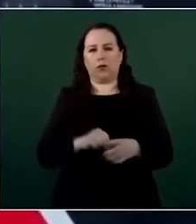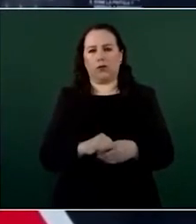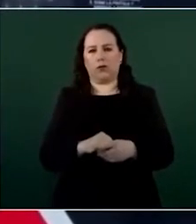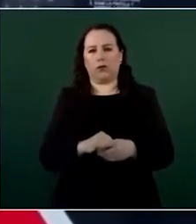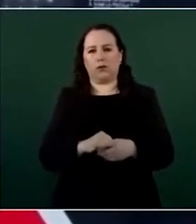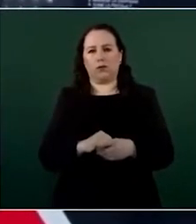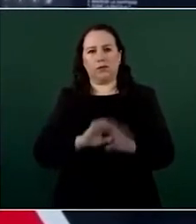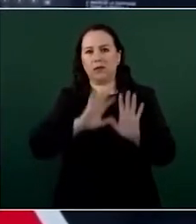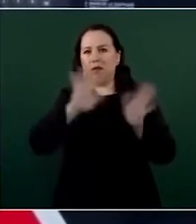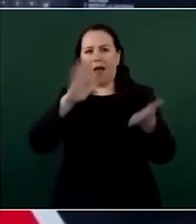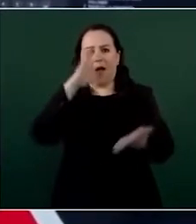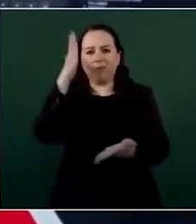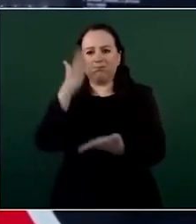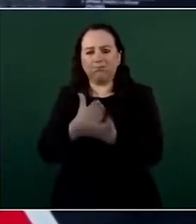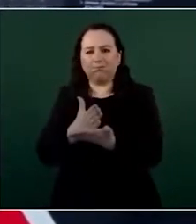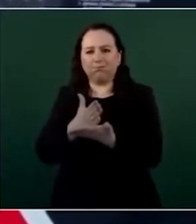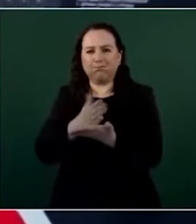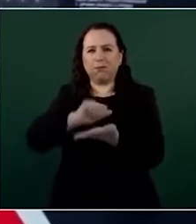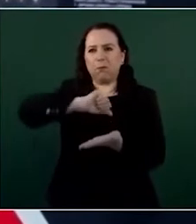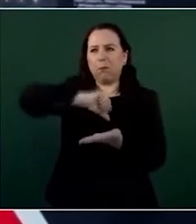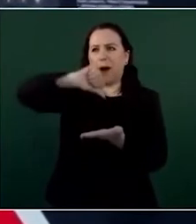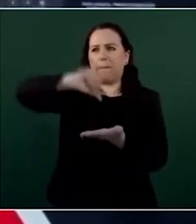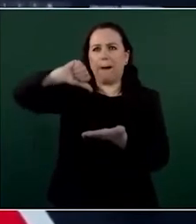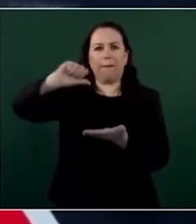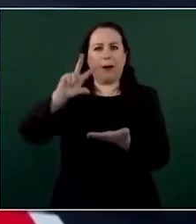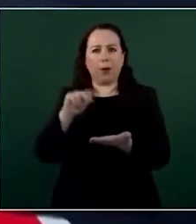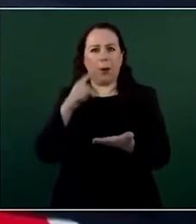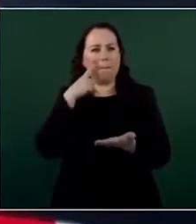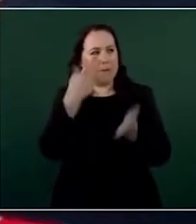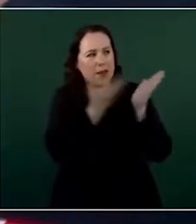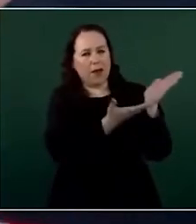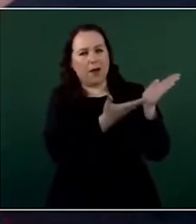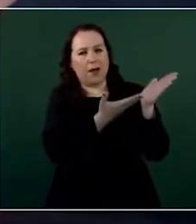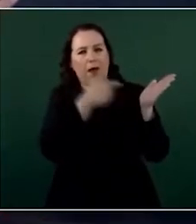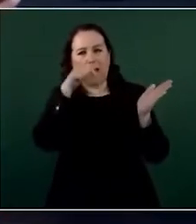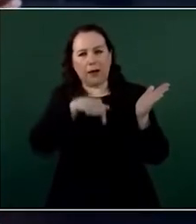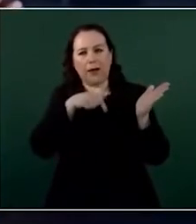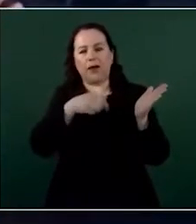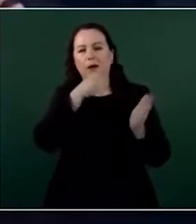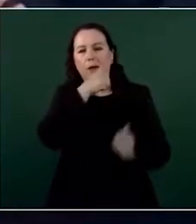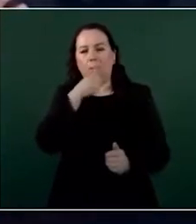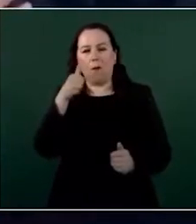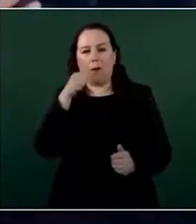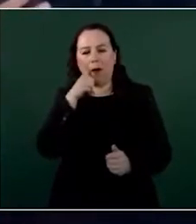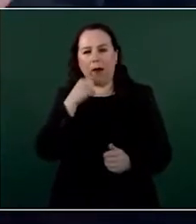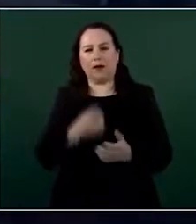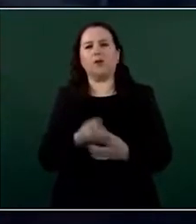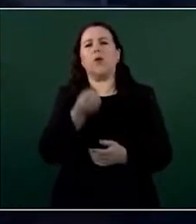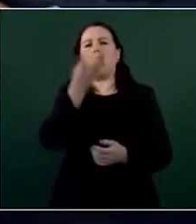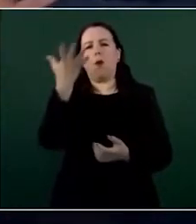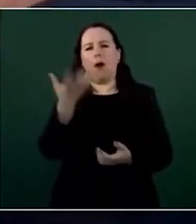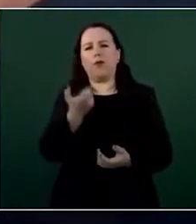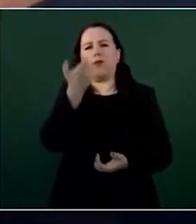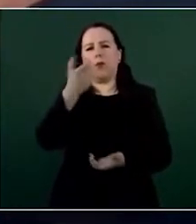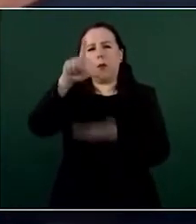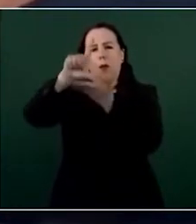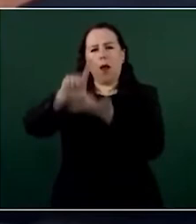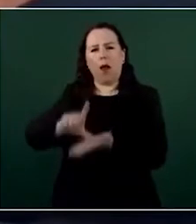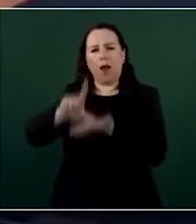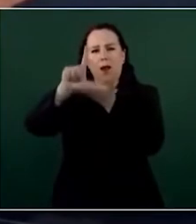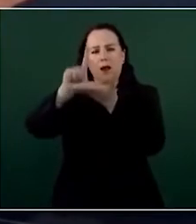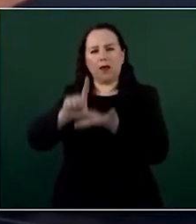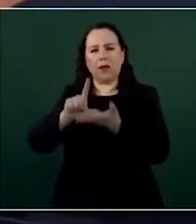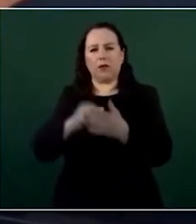gasolinazos. Miren, aquí en Ciudad Juárez, ¿cuánto cuesta el litro de